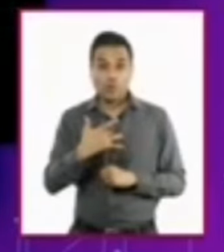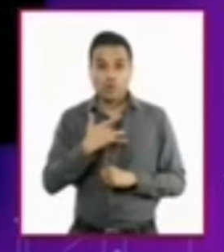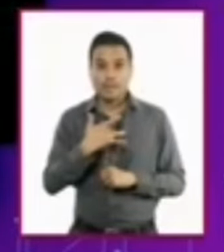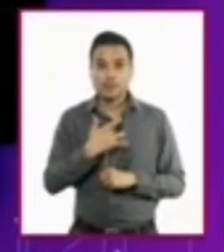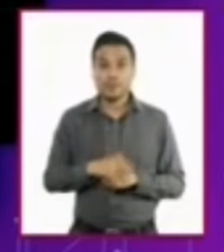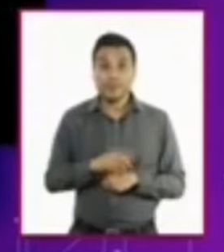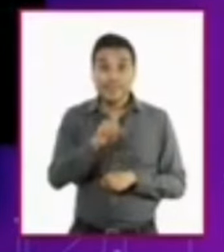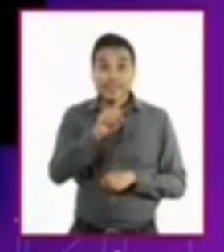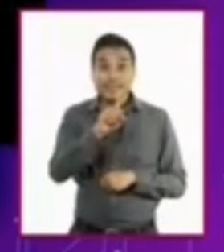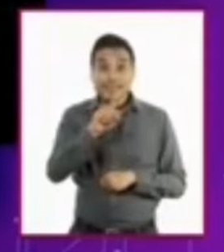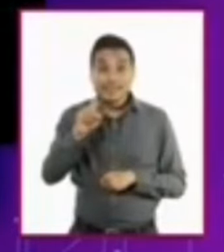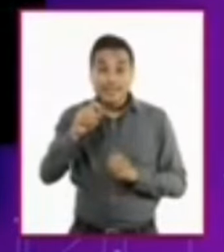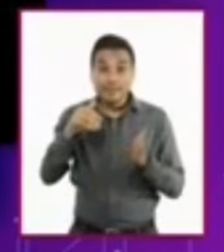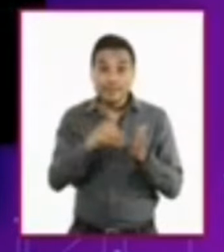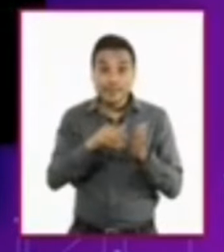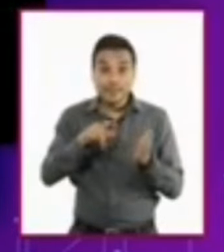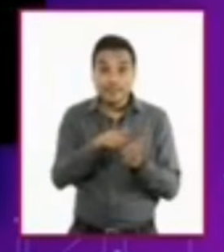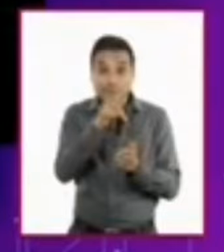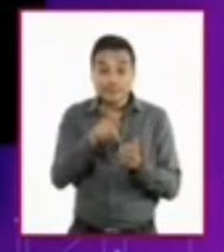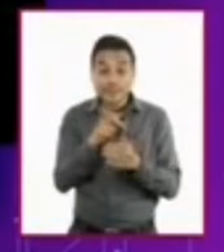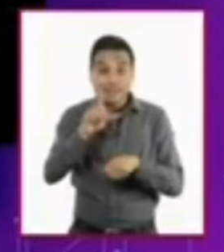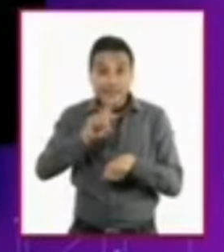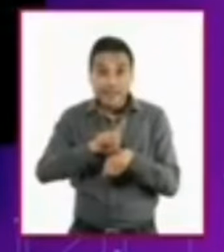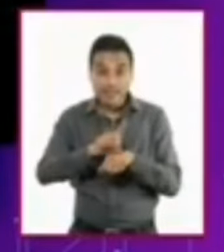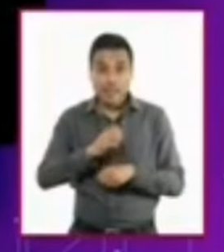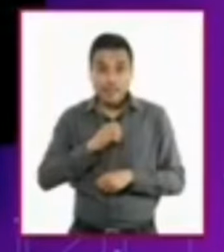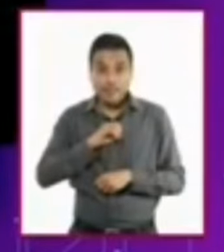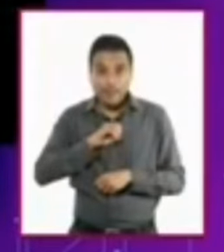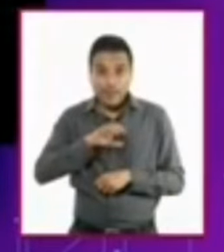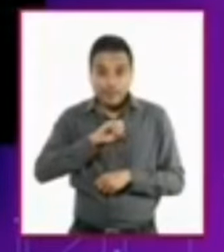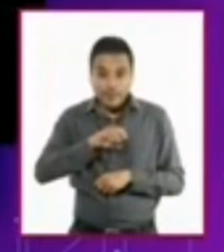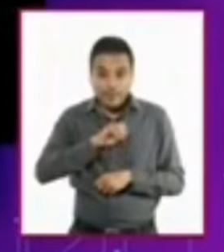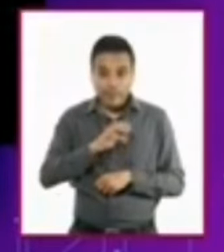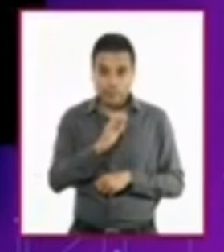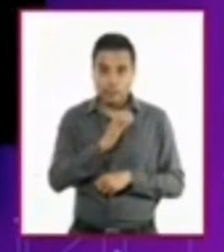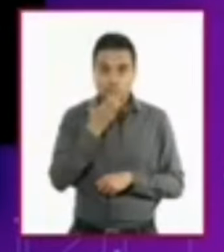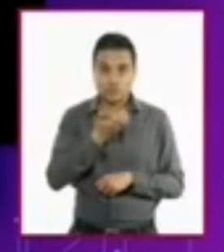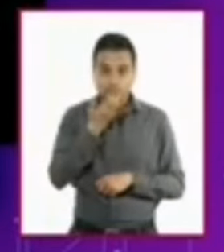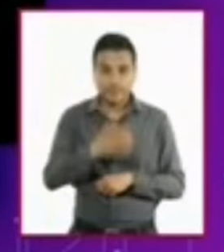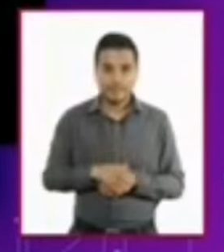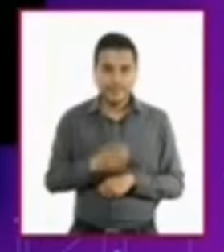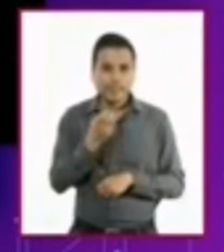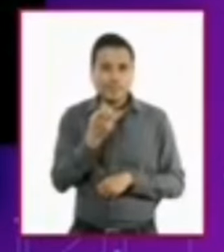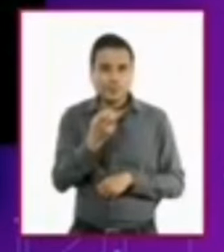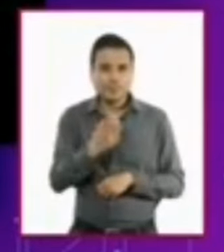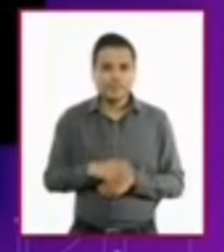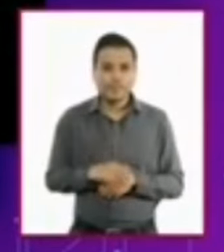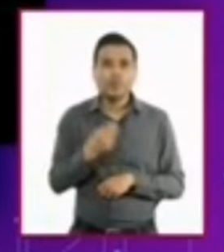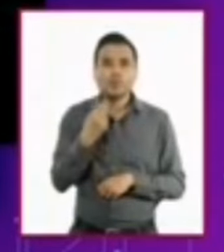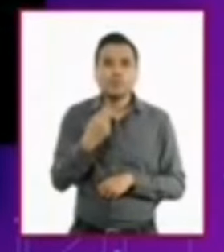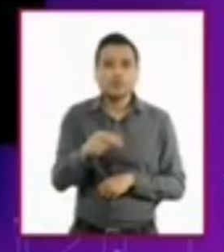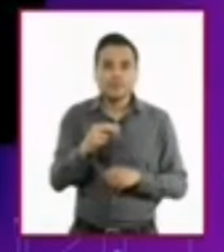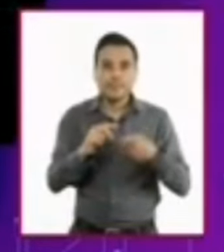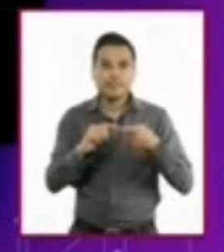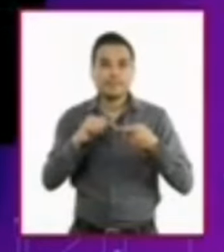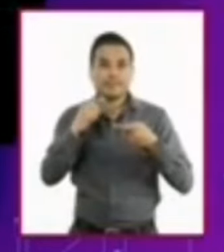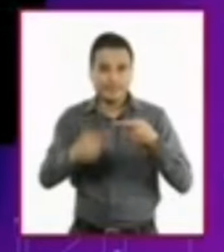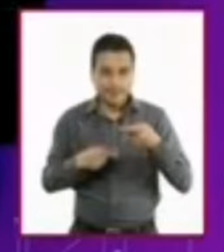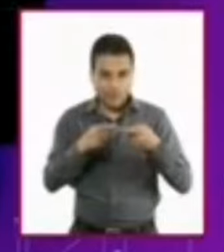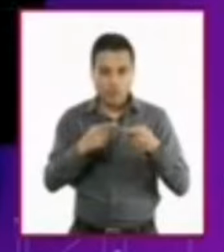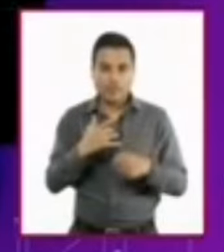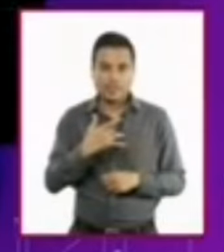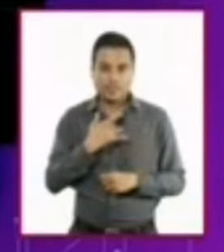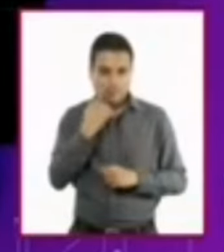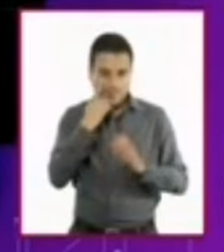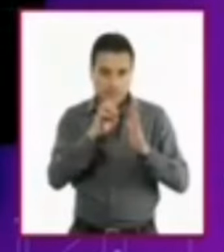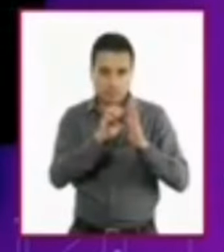al día. De hecho, cada latido del corazón es una serie de eventos coordinados que se conocen como ciclo cardíaco. En una persona